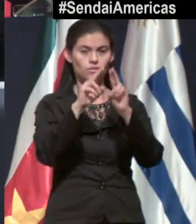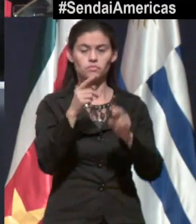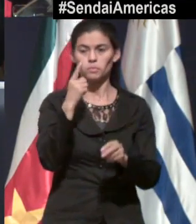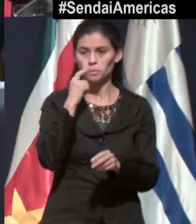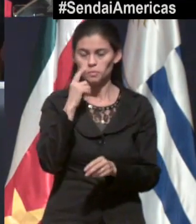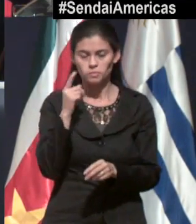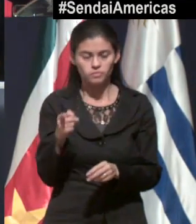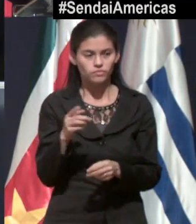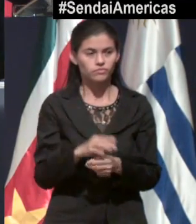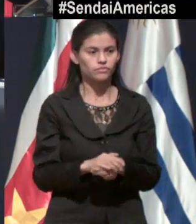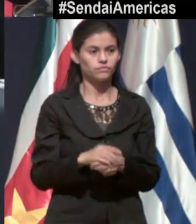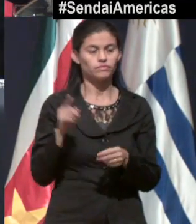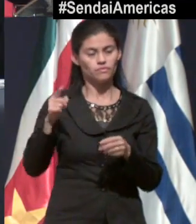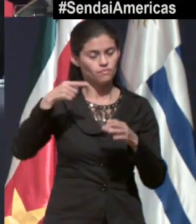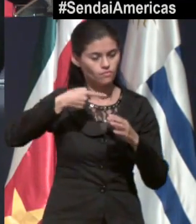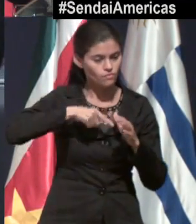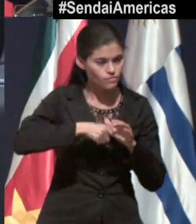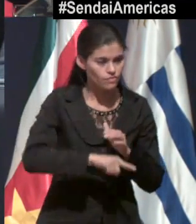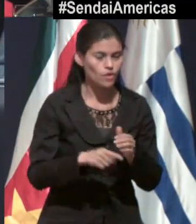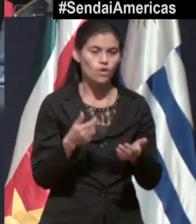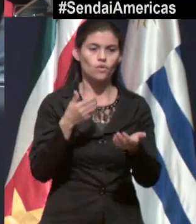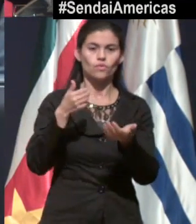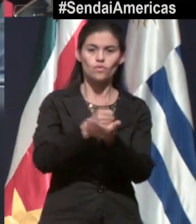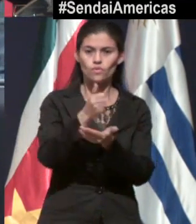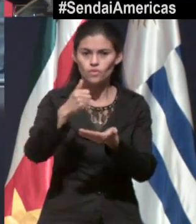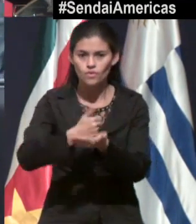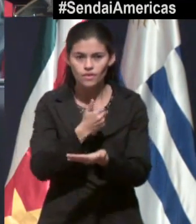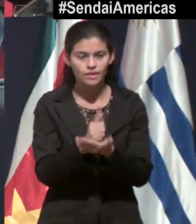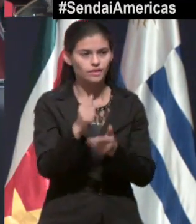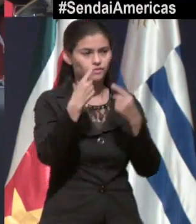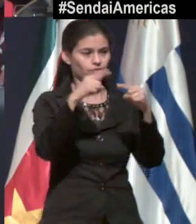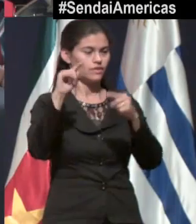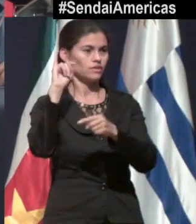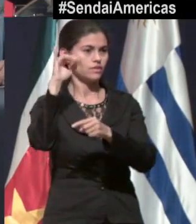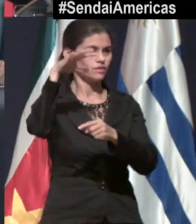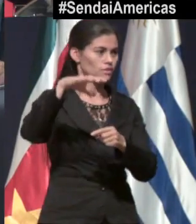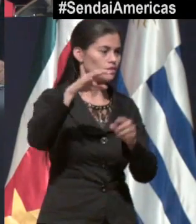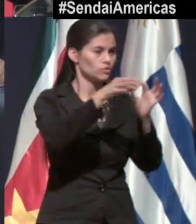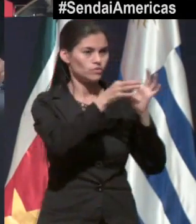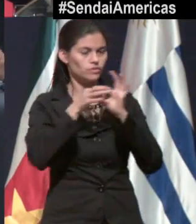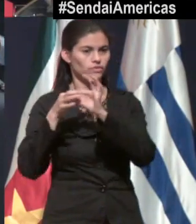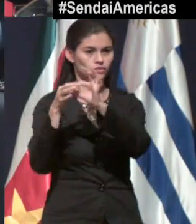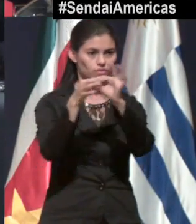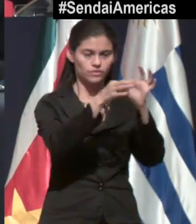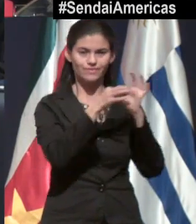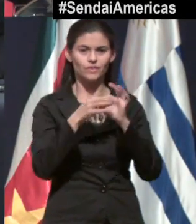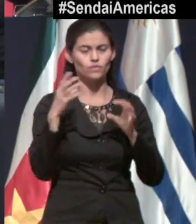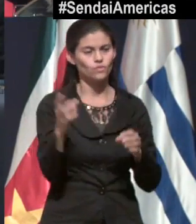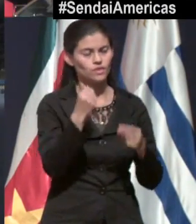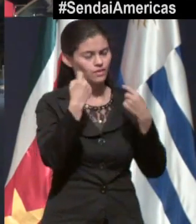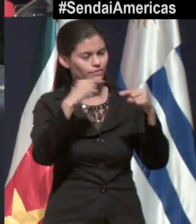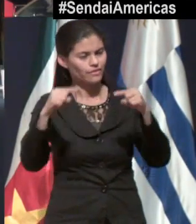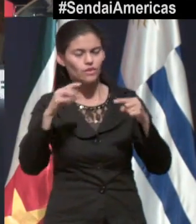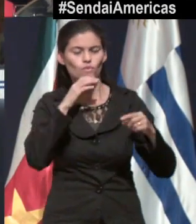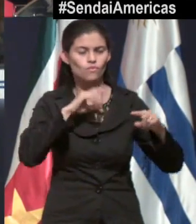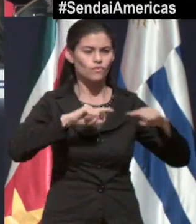Gleiser, a profundizar la colaboración interinstitucional, haciendo uso pleno de los instrumentos de coordinación